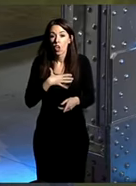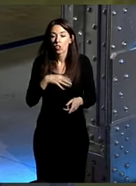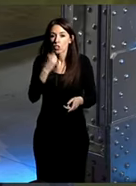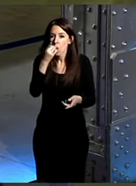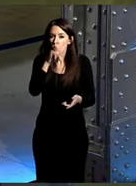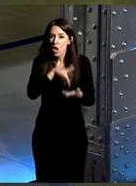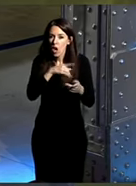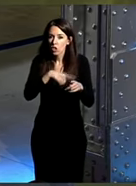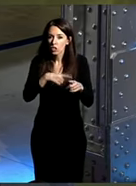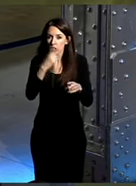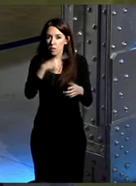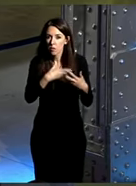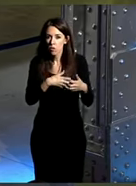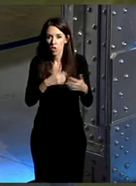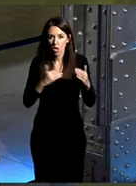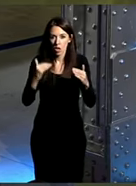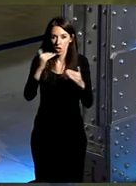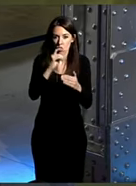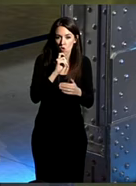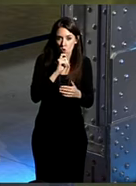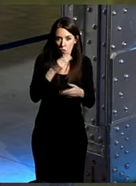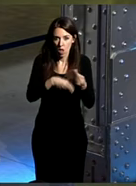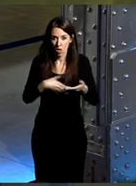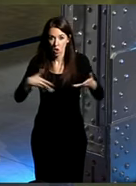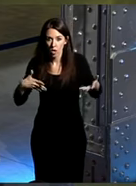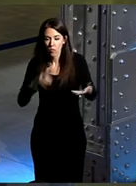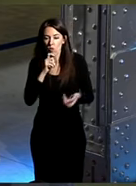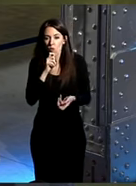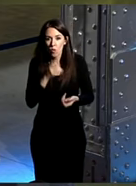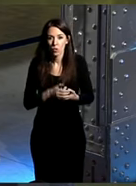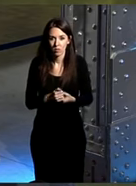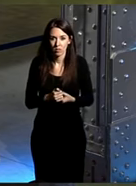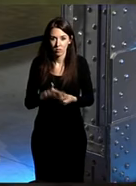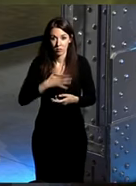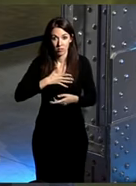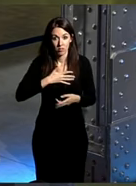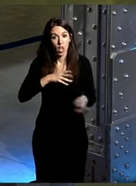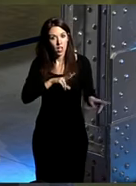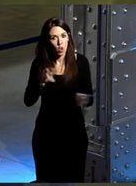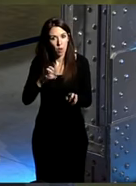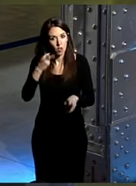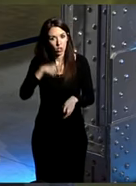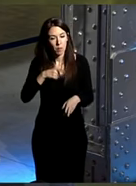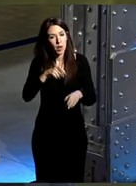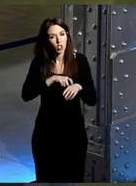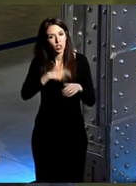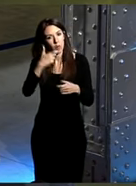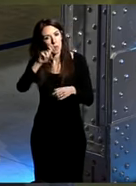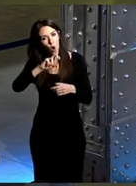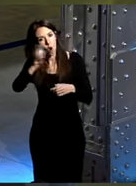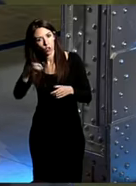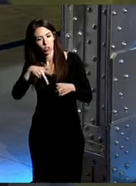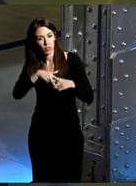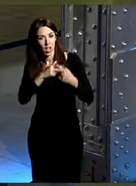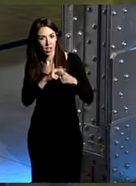algo sabes que funciona, cómo escalarlo, cómo hacerlo grande, ¿no? Y eso, que para mí también es innovación, pero innovación de otro tipo, requiere otro tipo